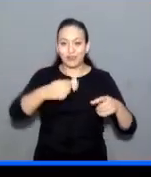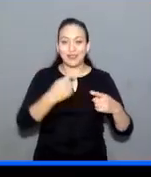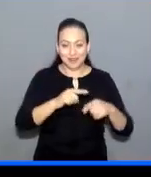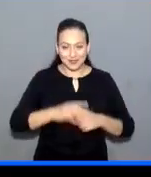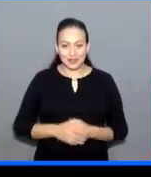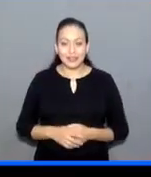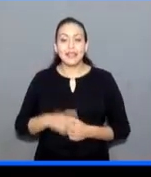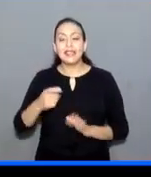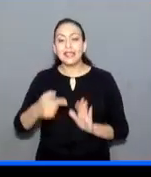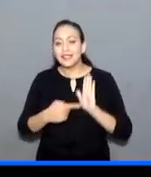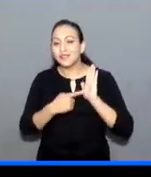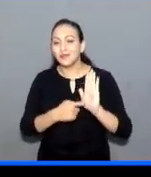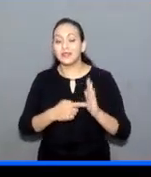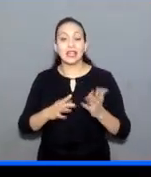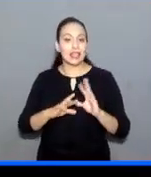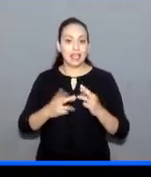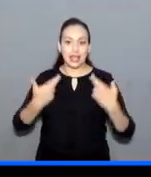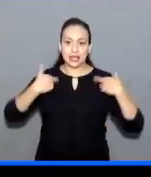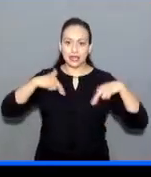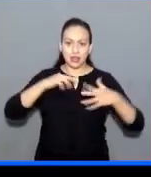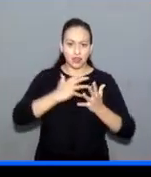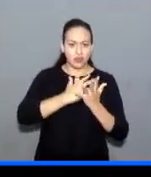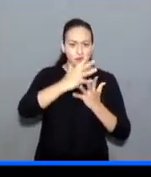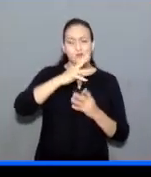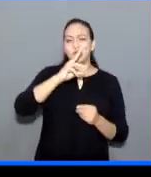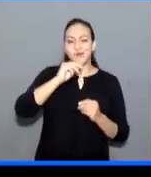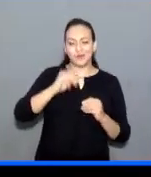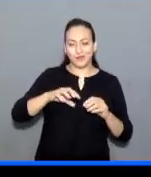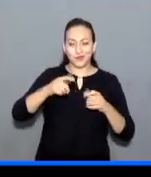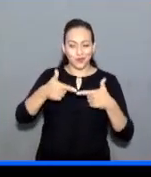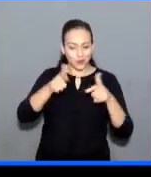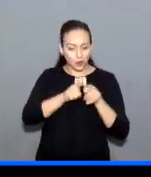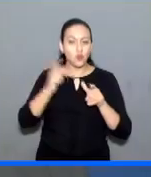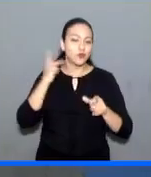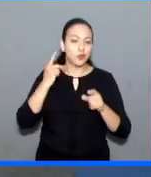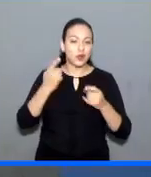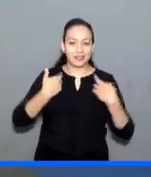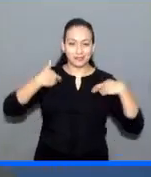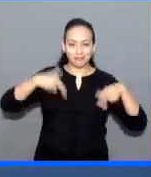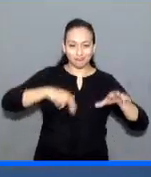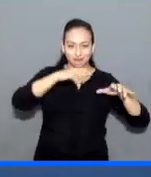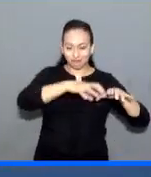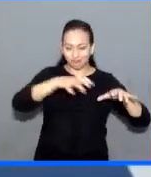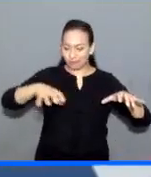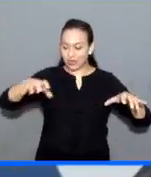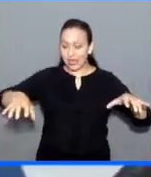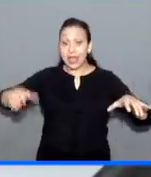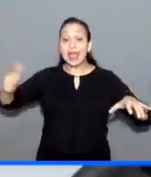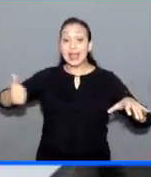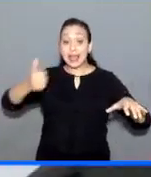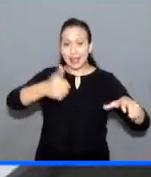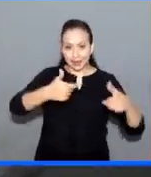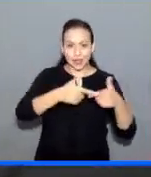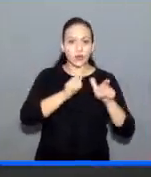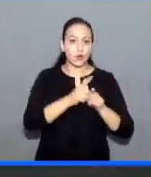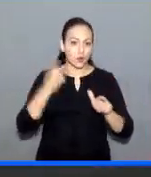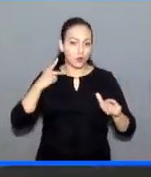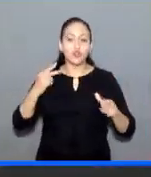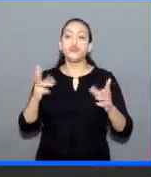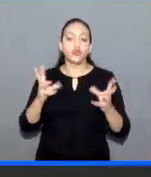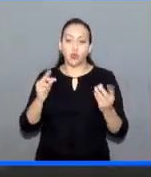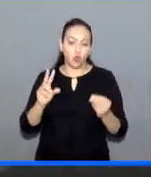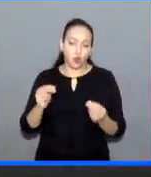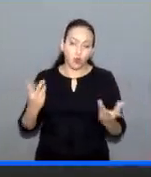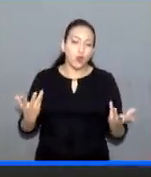de sobrerepresentación aplicables a los partidos y no a las coaliciones, en congruencia con el sistema de representación mixto